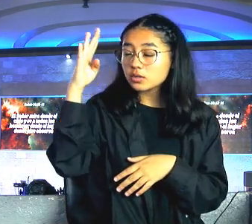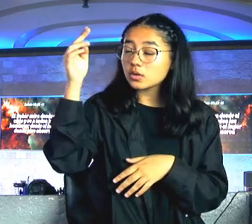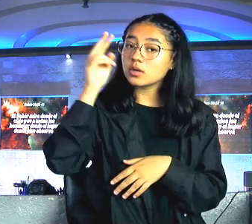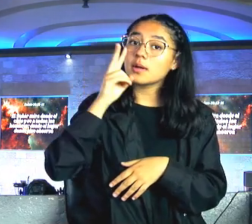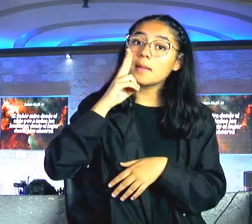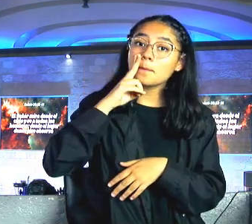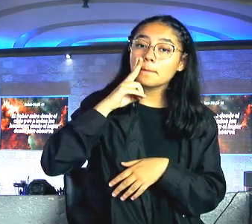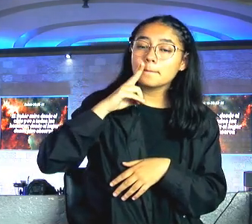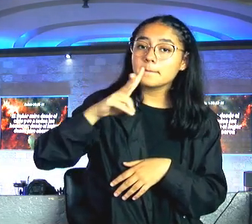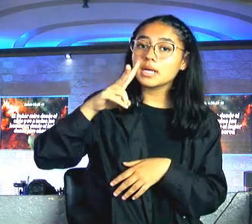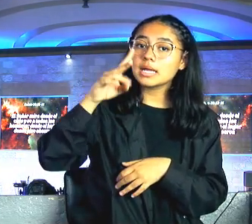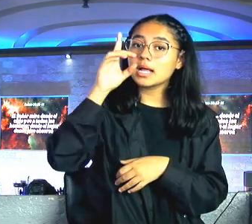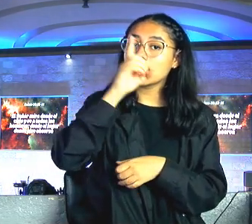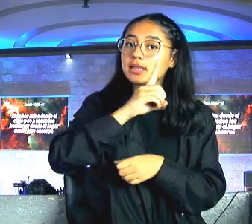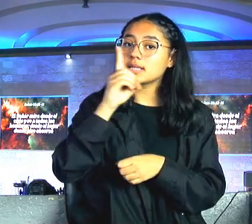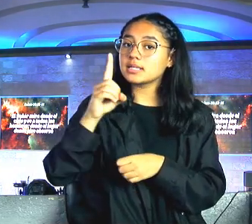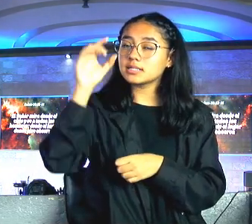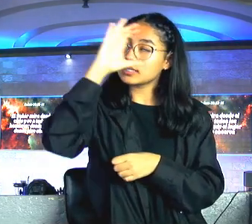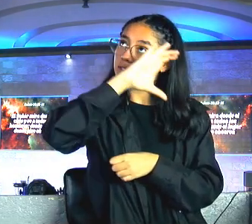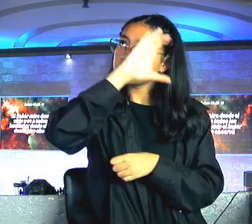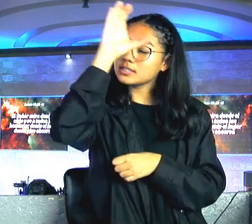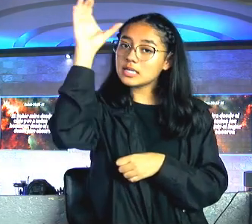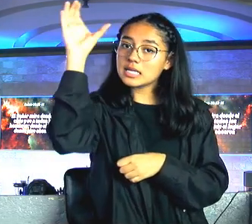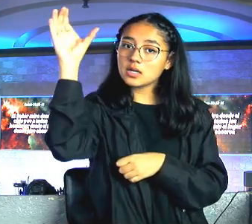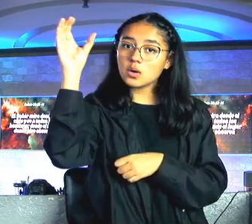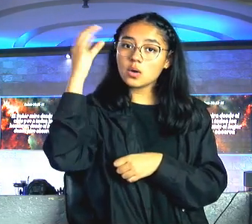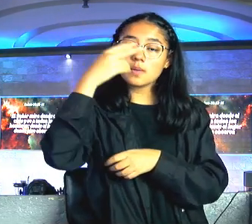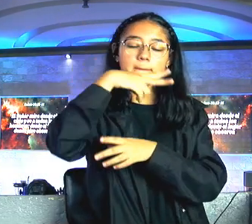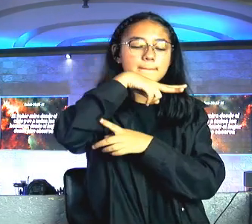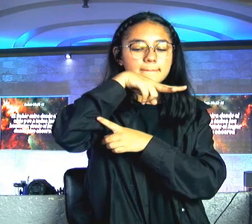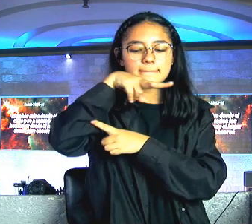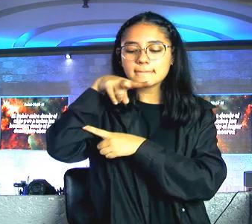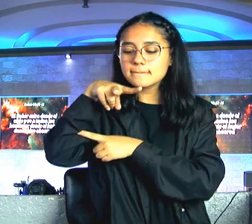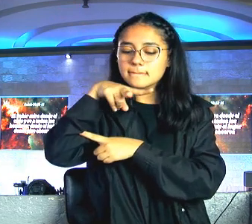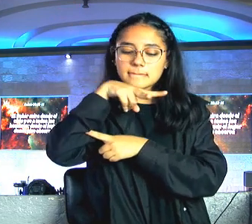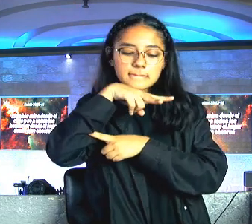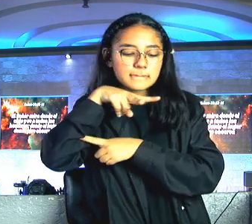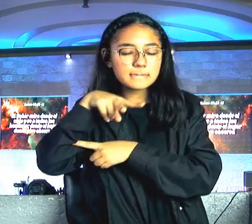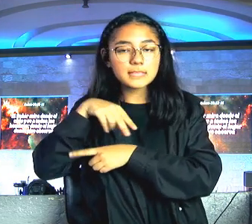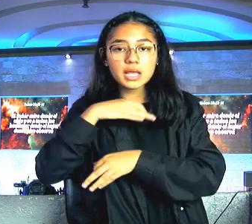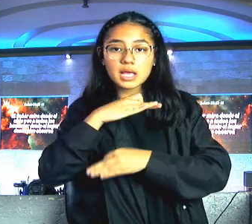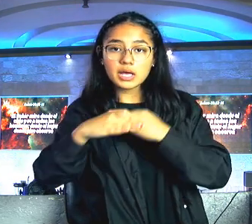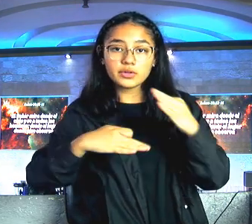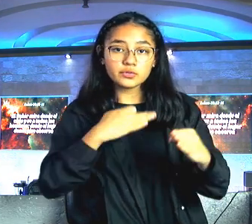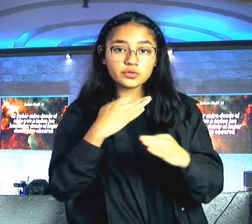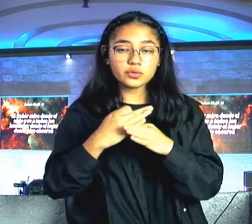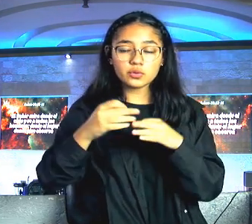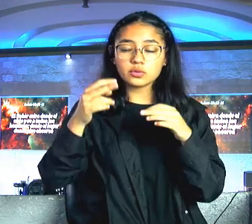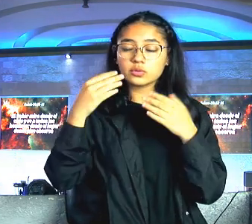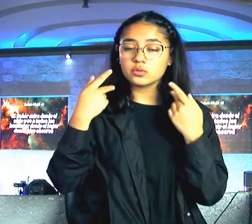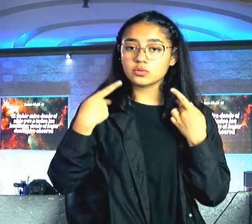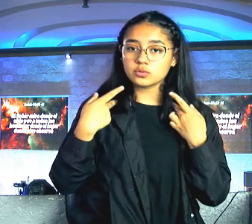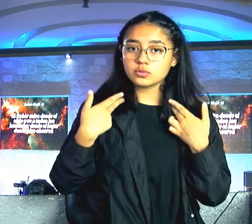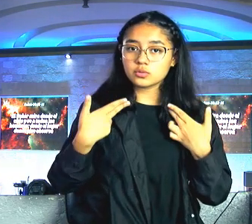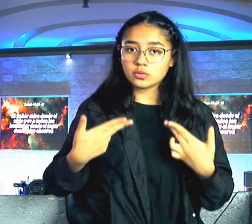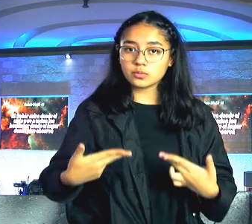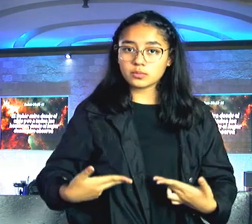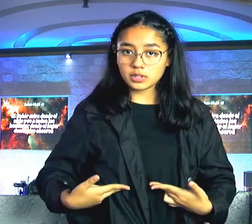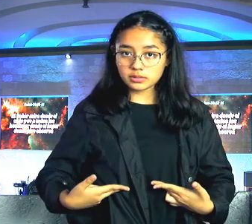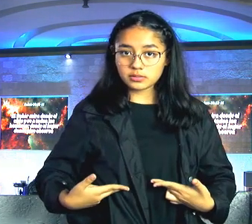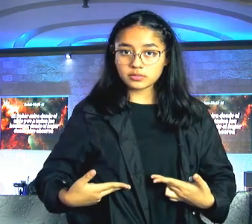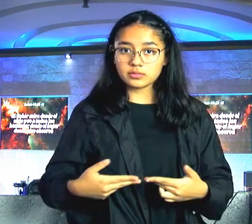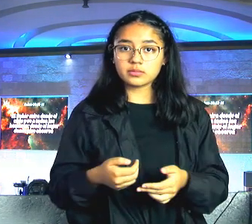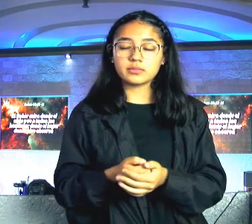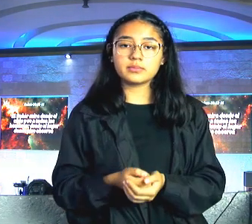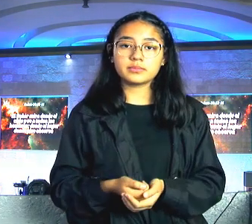mira? Desde el cielo, y ve a todos los hombres. ¿A cuántos ve? A todos los hombres. En varias ocasiones